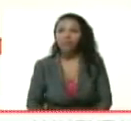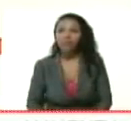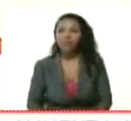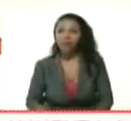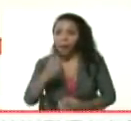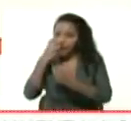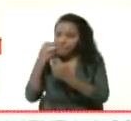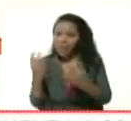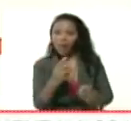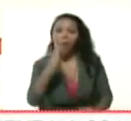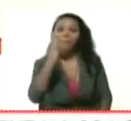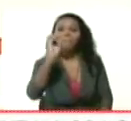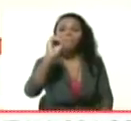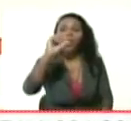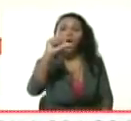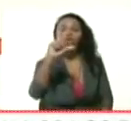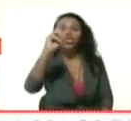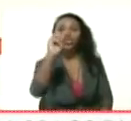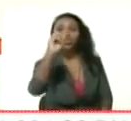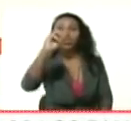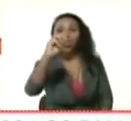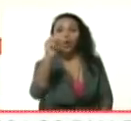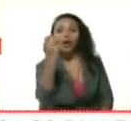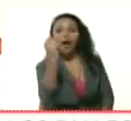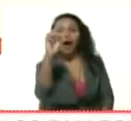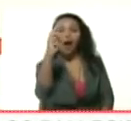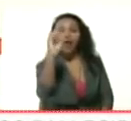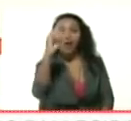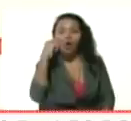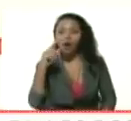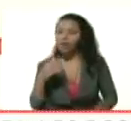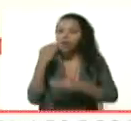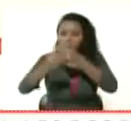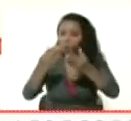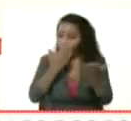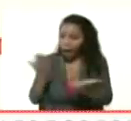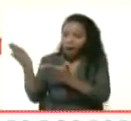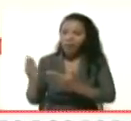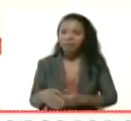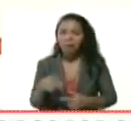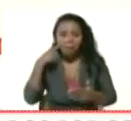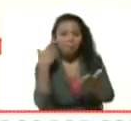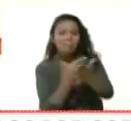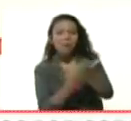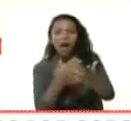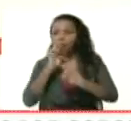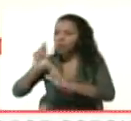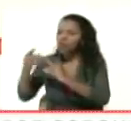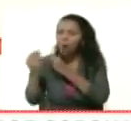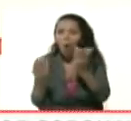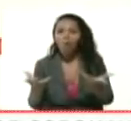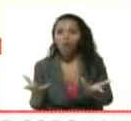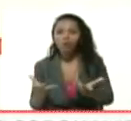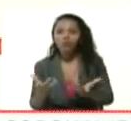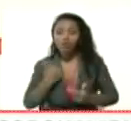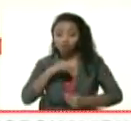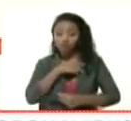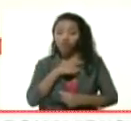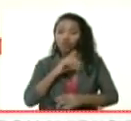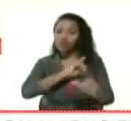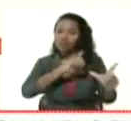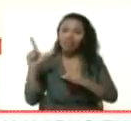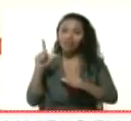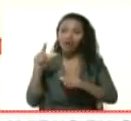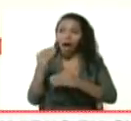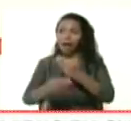Invito a Bolsonaro que lo haga. Para ver qué resultados tiene. Con esto nosotros ya estamos arribando